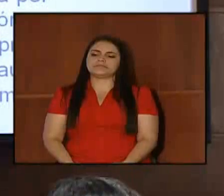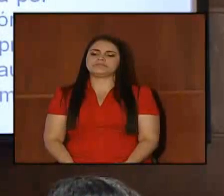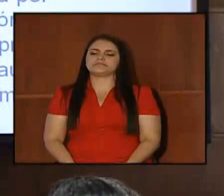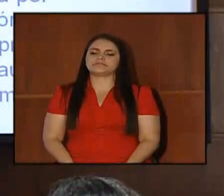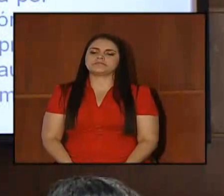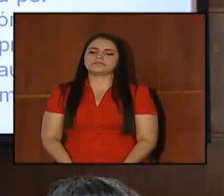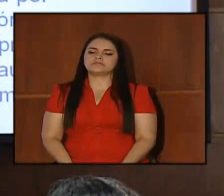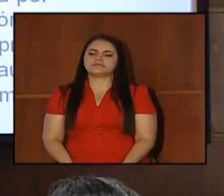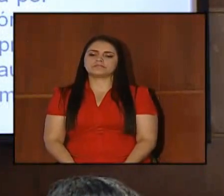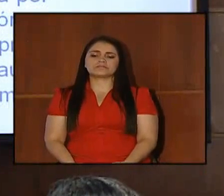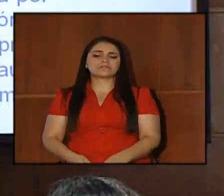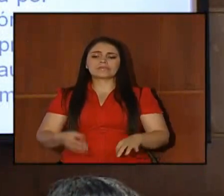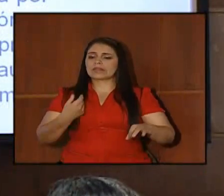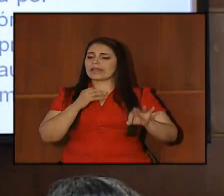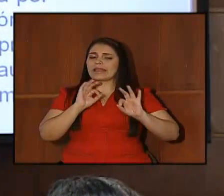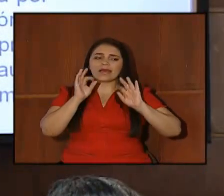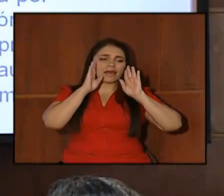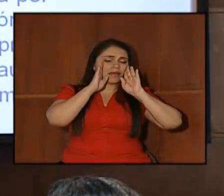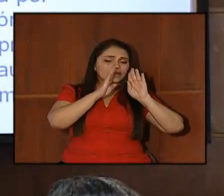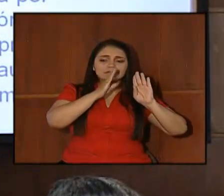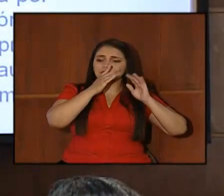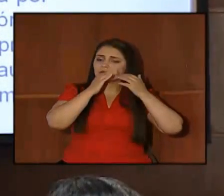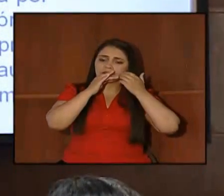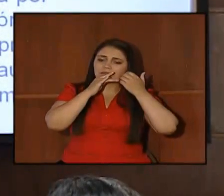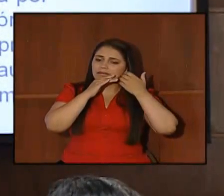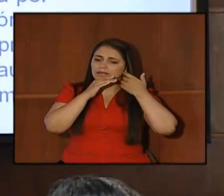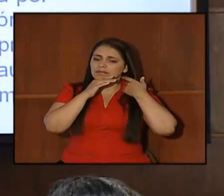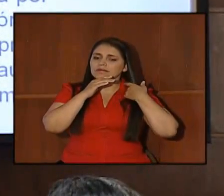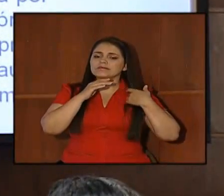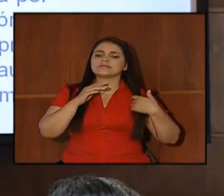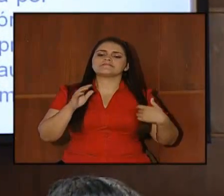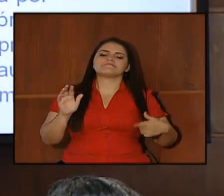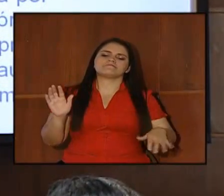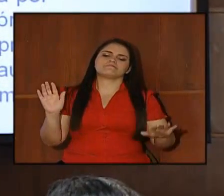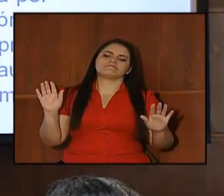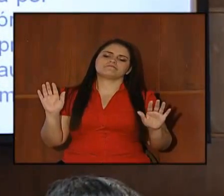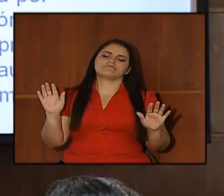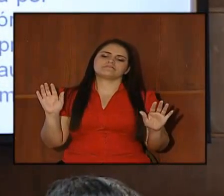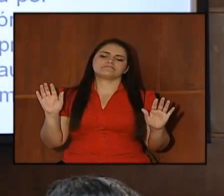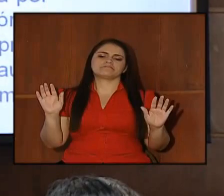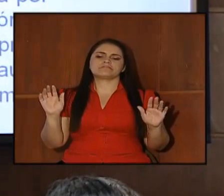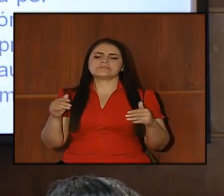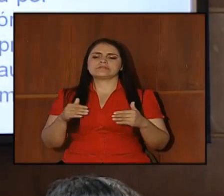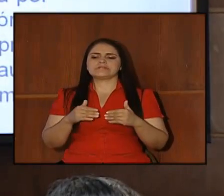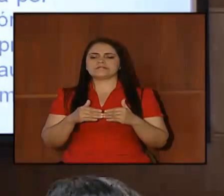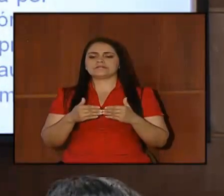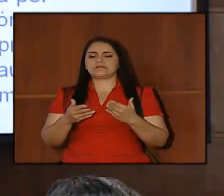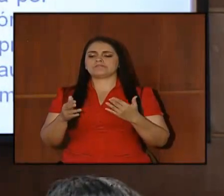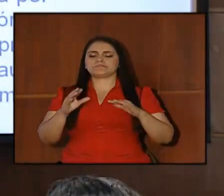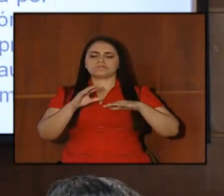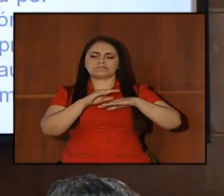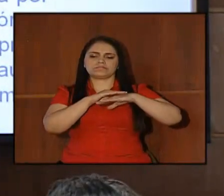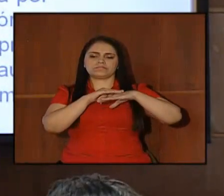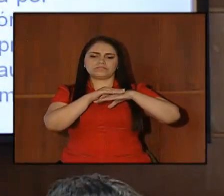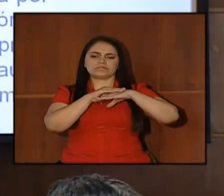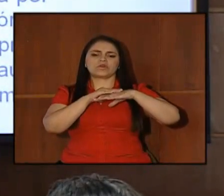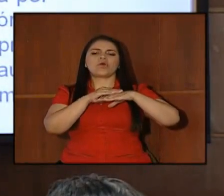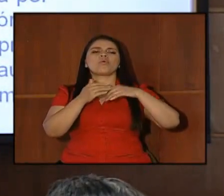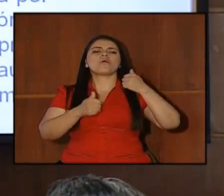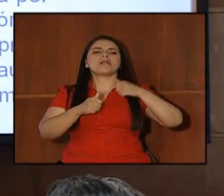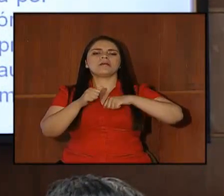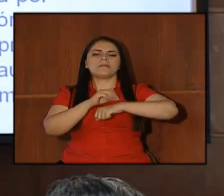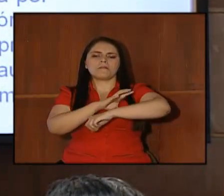sigue apoyando sobre una herida de estas, pues ya después de la grasita de la piel, que sigue el